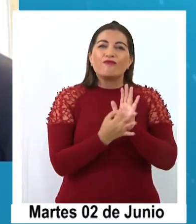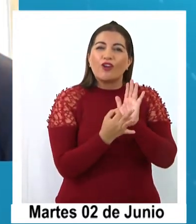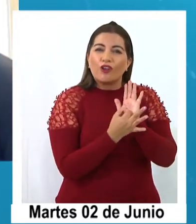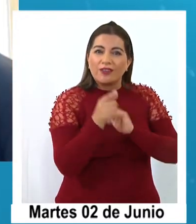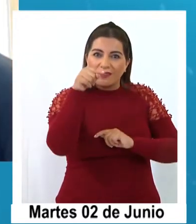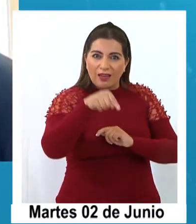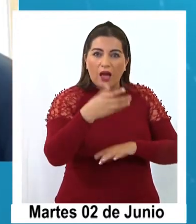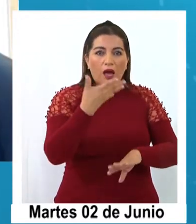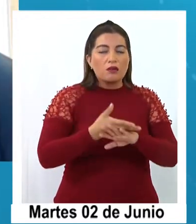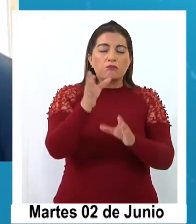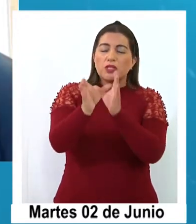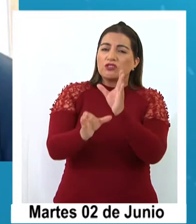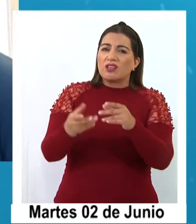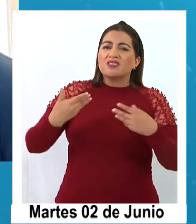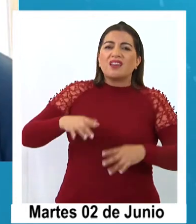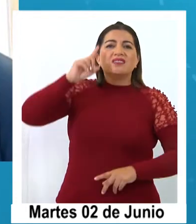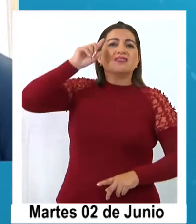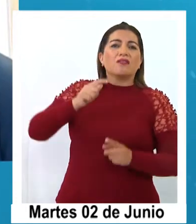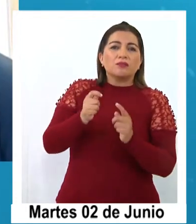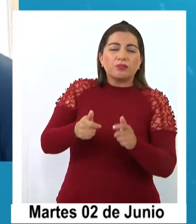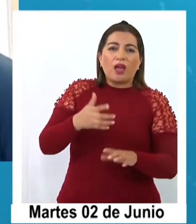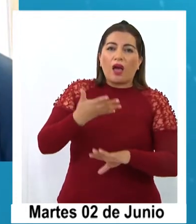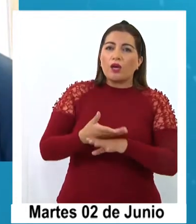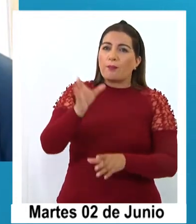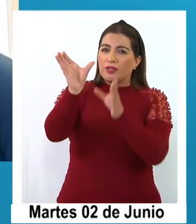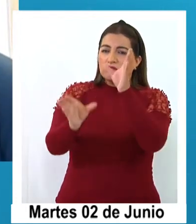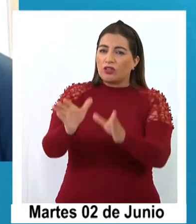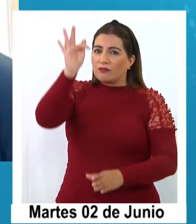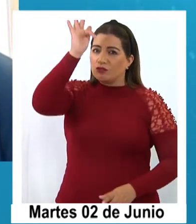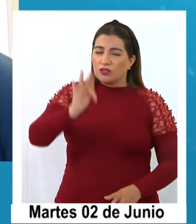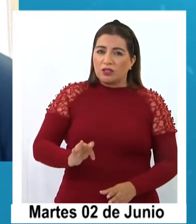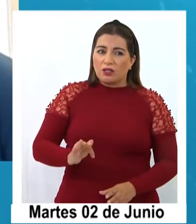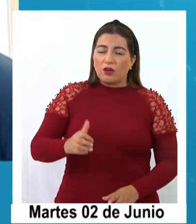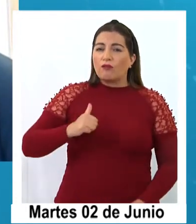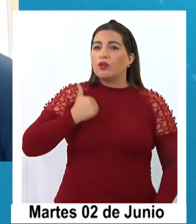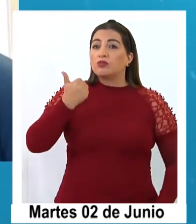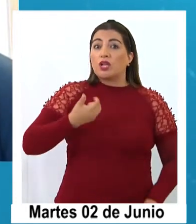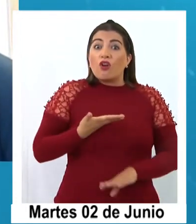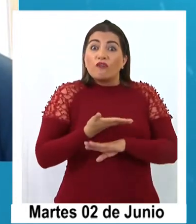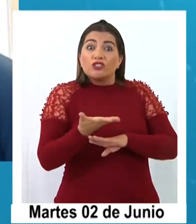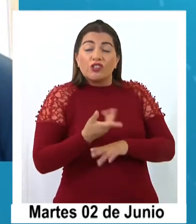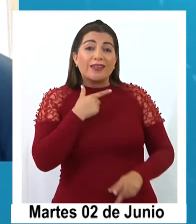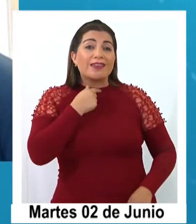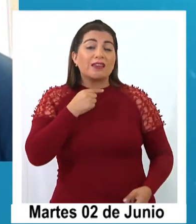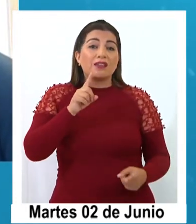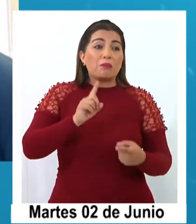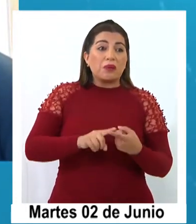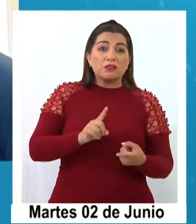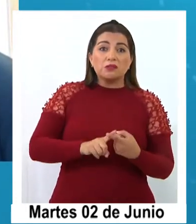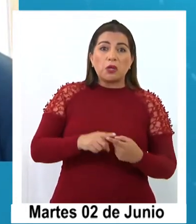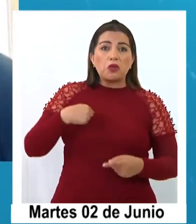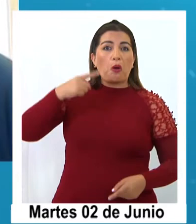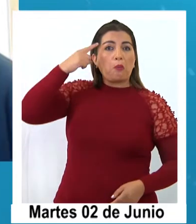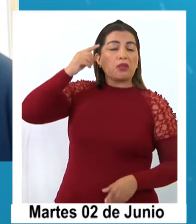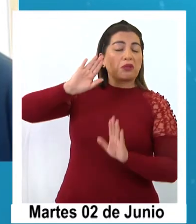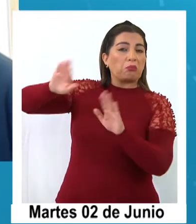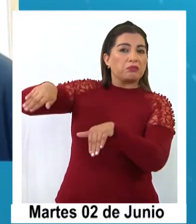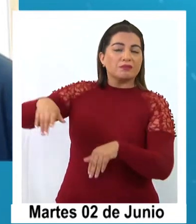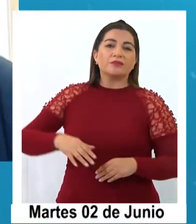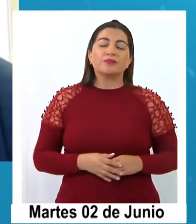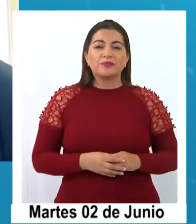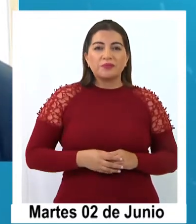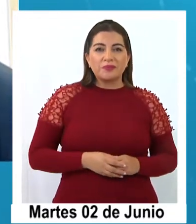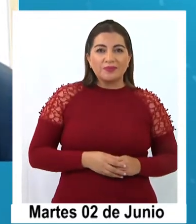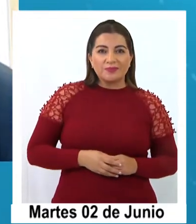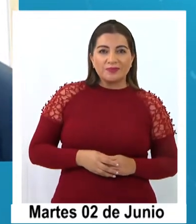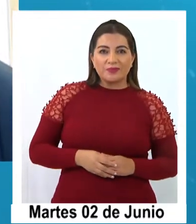Hay gente que está preparada, entonces, y hay mucho voluntariado que se ha ofrecido, que quiere participar, y no lo han considerado. De